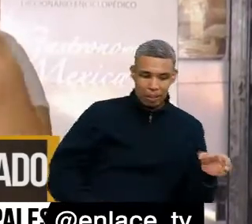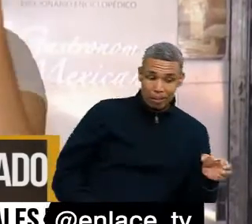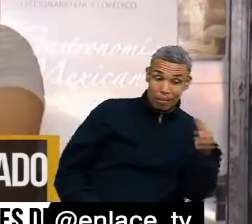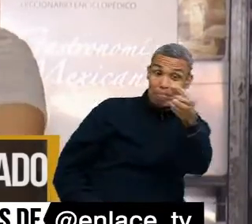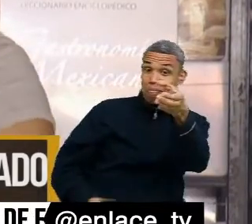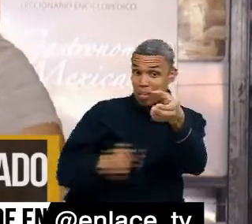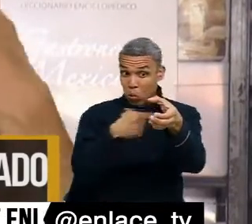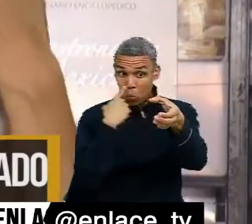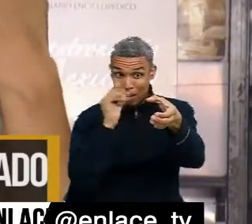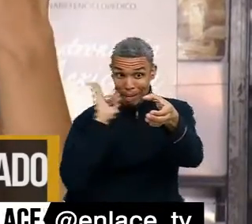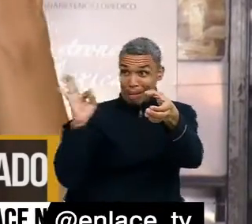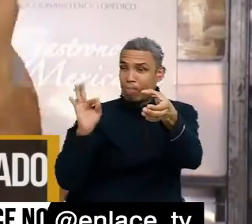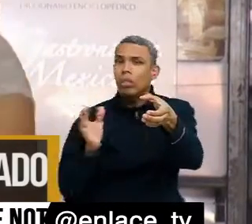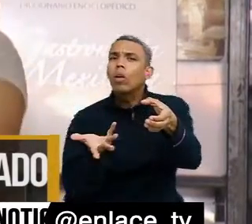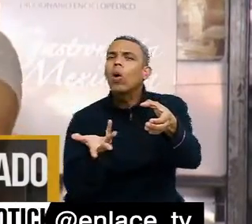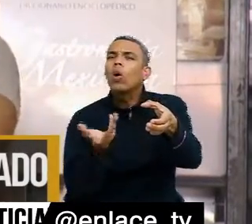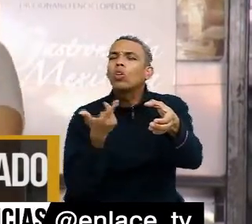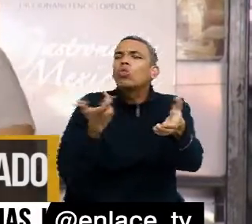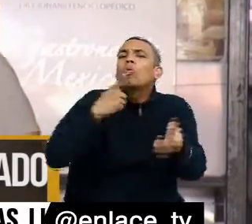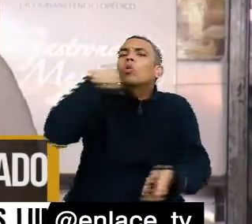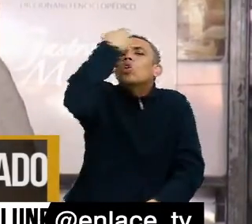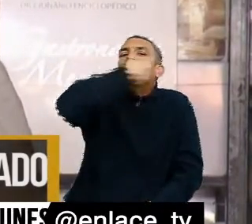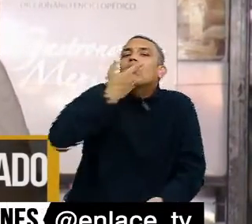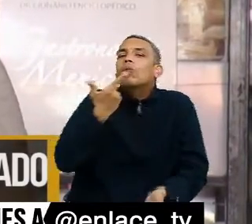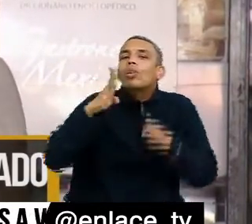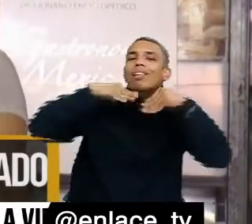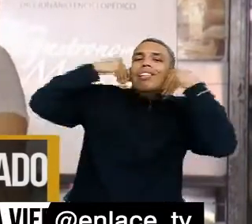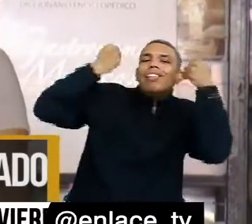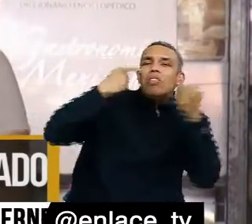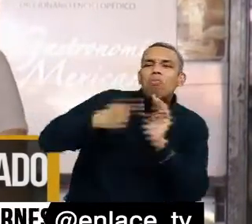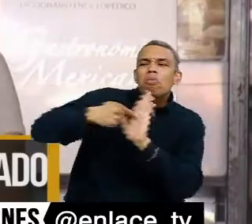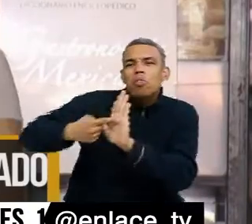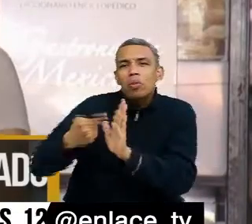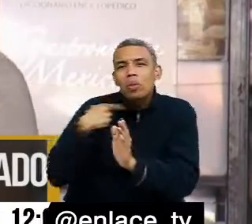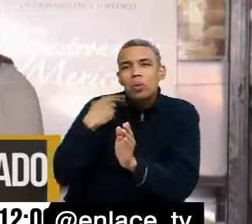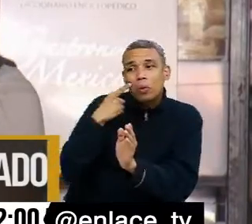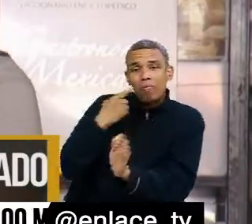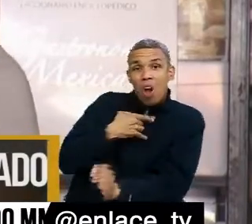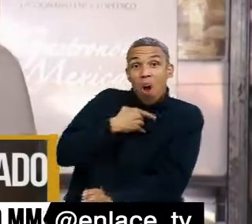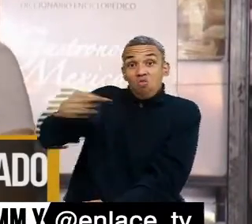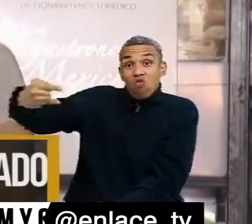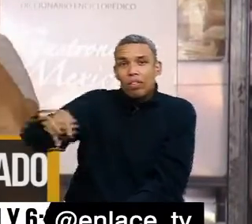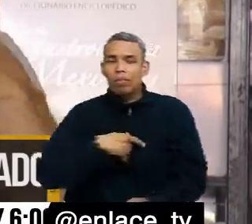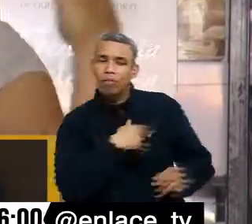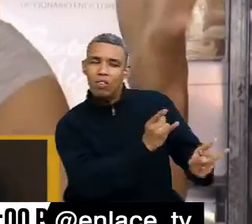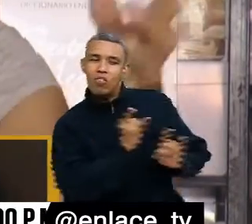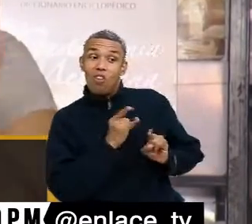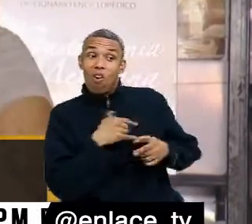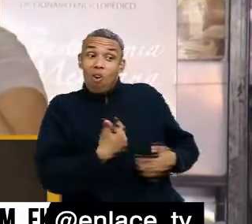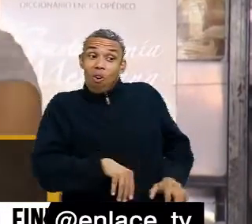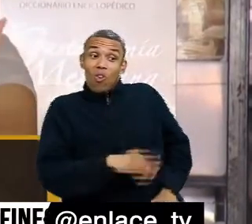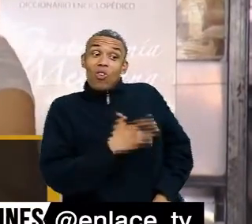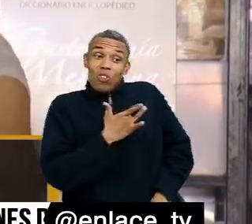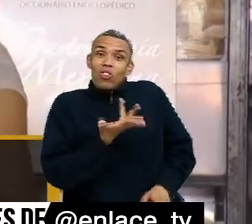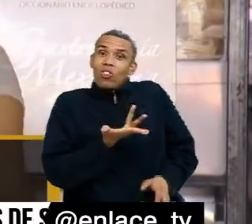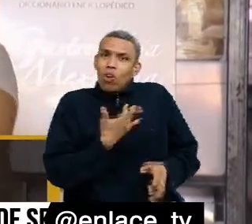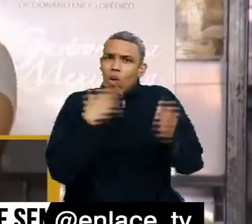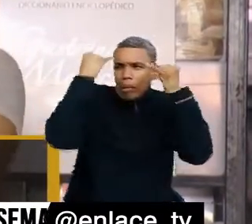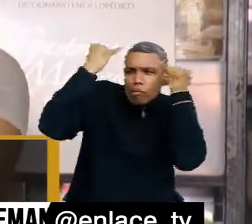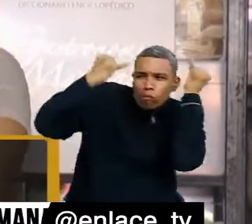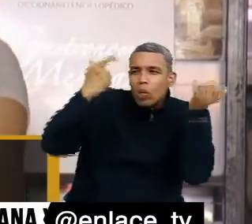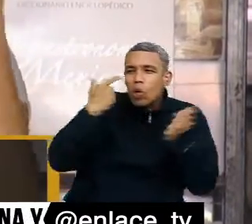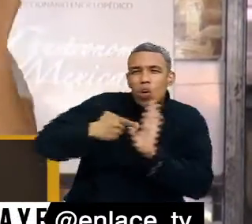sientes, cómo vendes, cómo estás en ese momento con ese cliente, o sea, cómo llegas a ese cliente, porque todos somos clientes. El momento que salimos de acá, tú te vendes tú mismo.